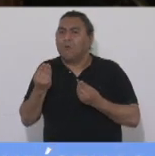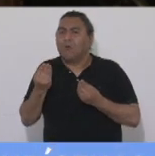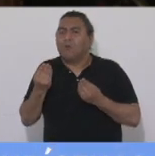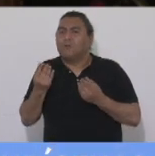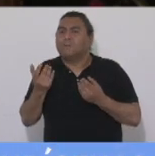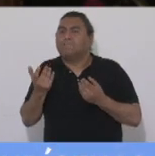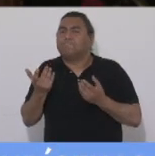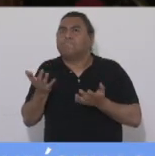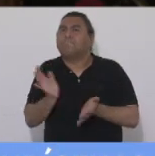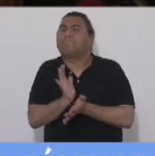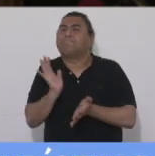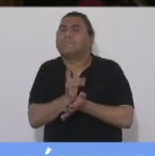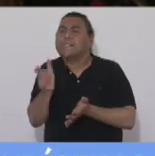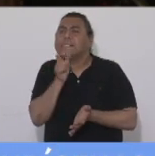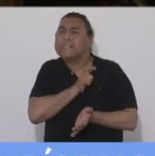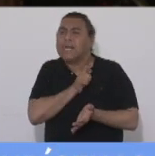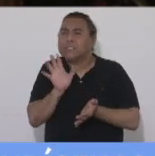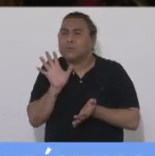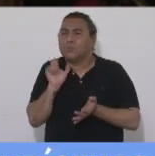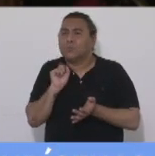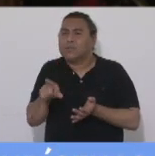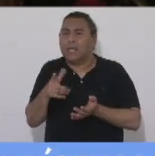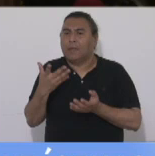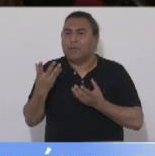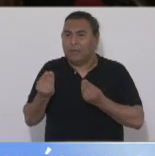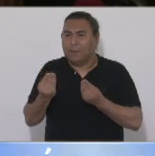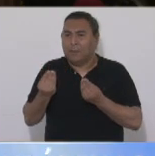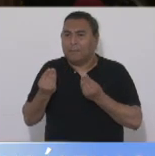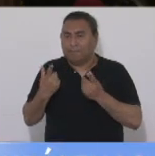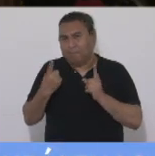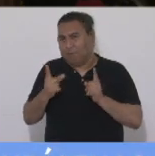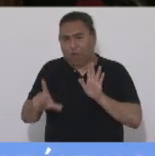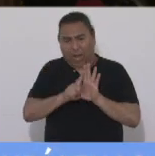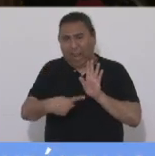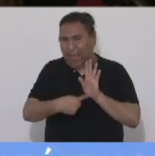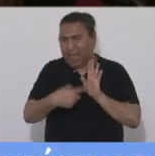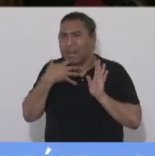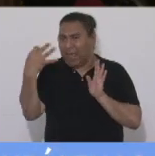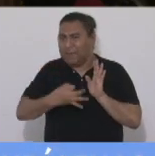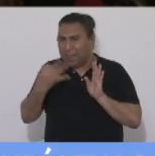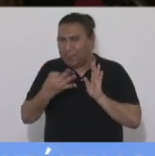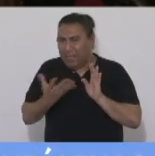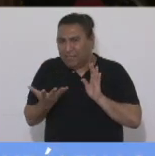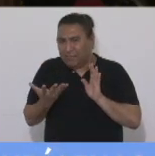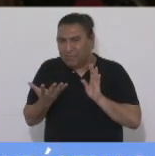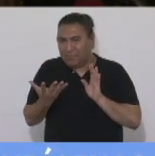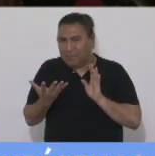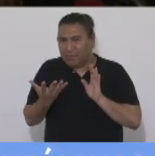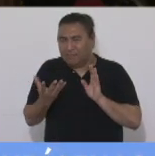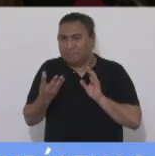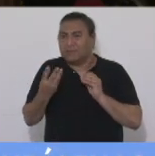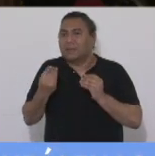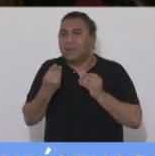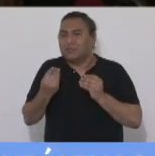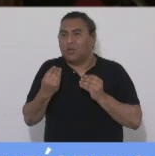puntual a través de la ley. En realidad fue promulgada